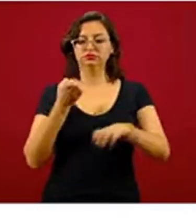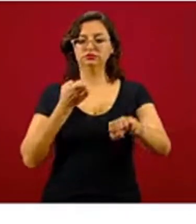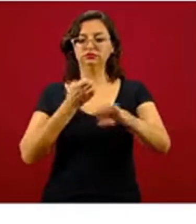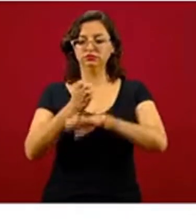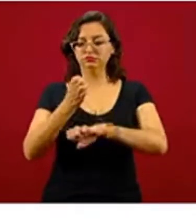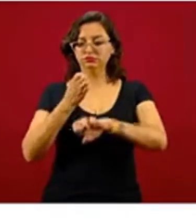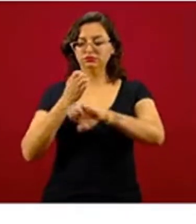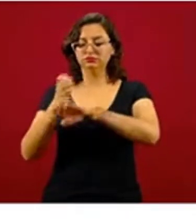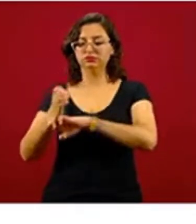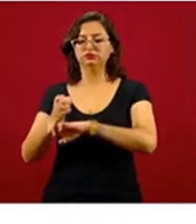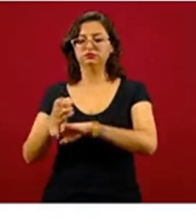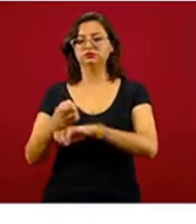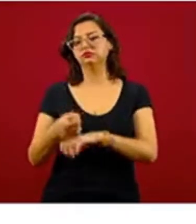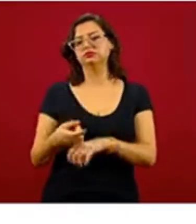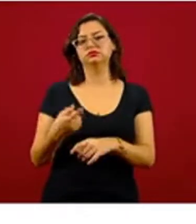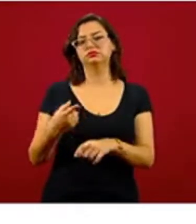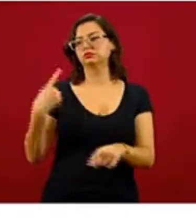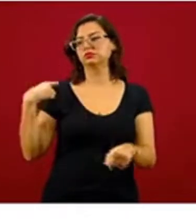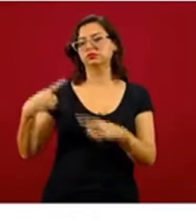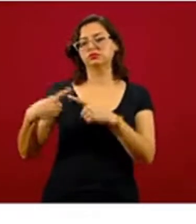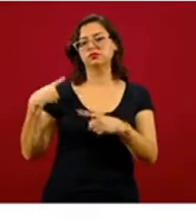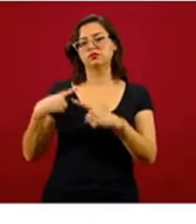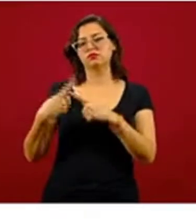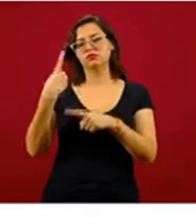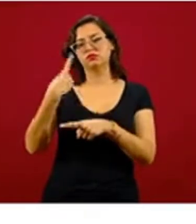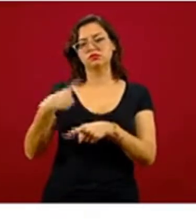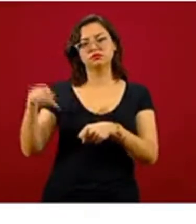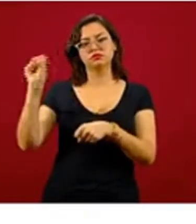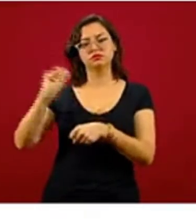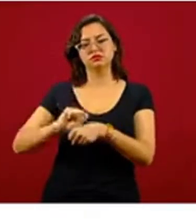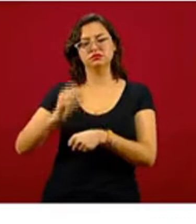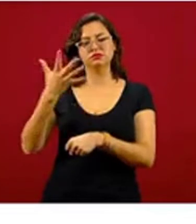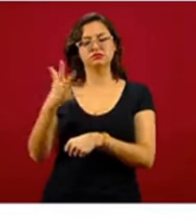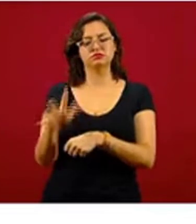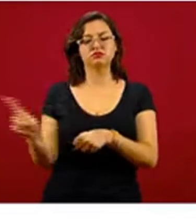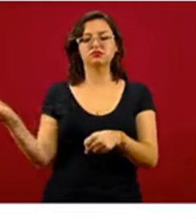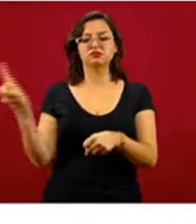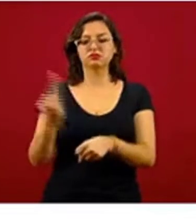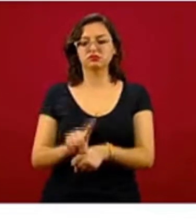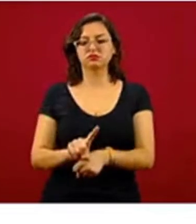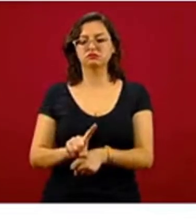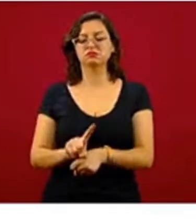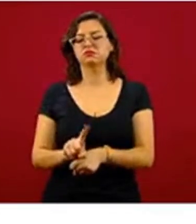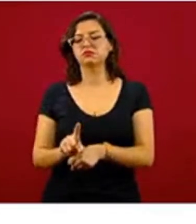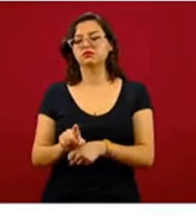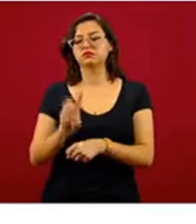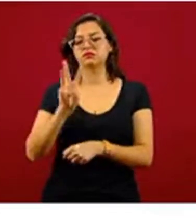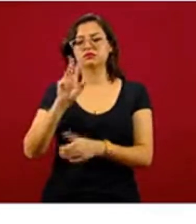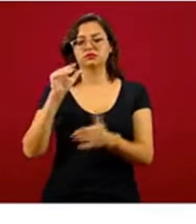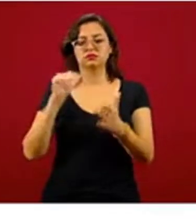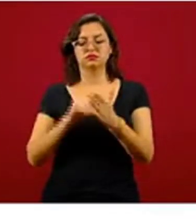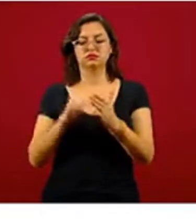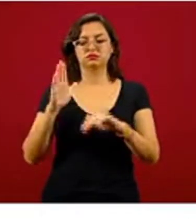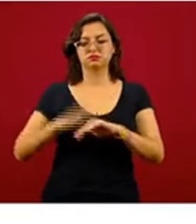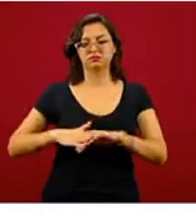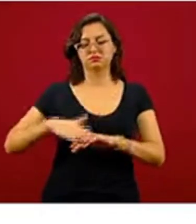desde prácticamente una semana, 10 días, los que se mantienen solamente por encima de 3.000 casos